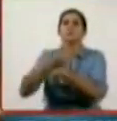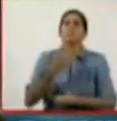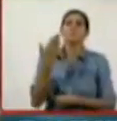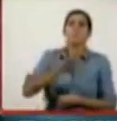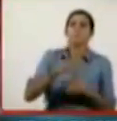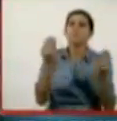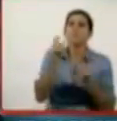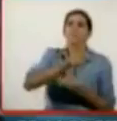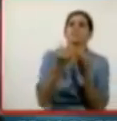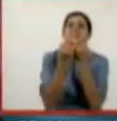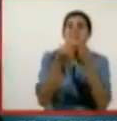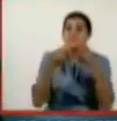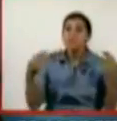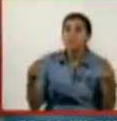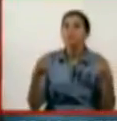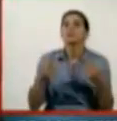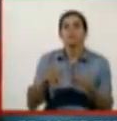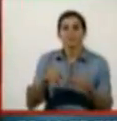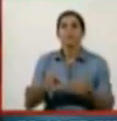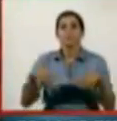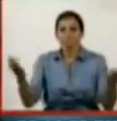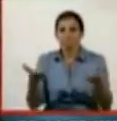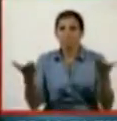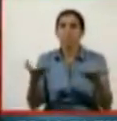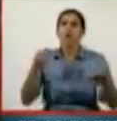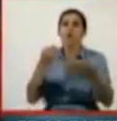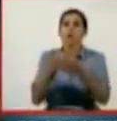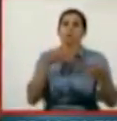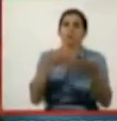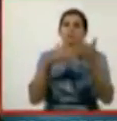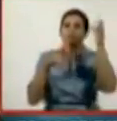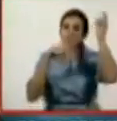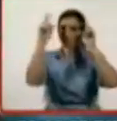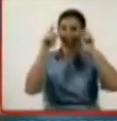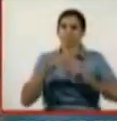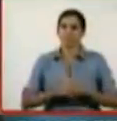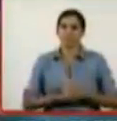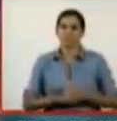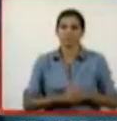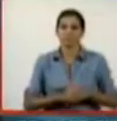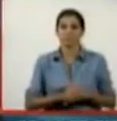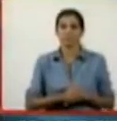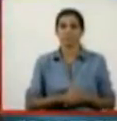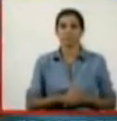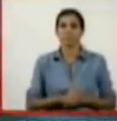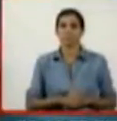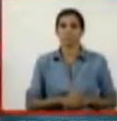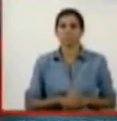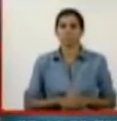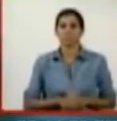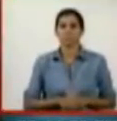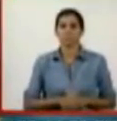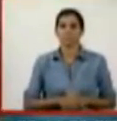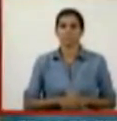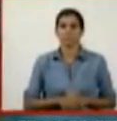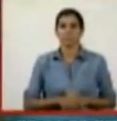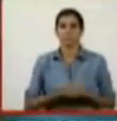y propició el golpe de estado contra el presidente Hugo Chávez tomamos la decisión de ir con un grupo de